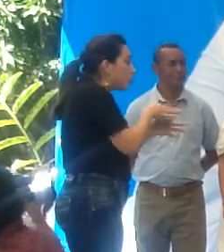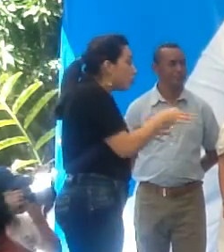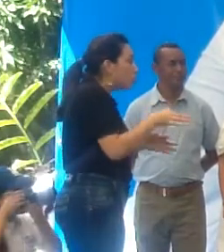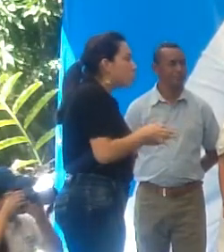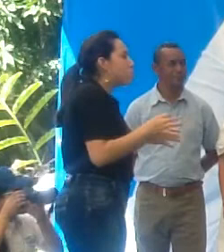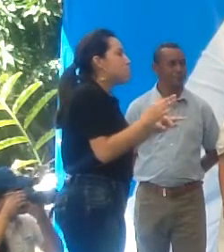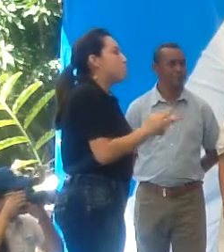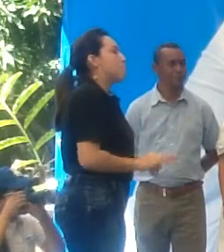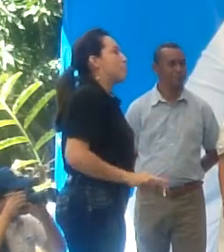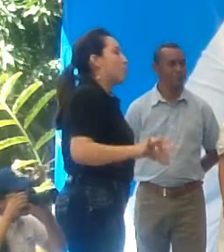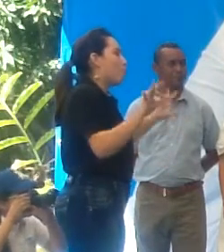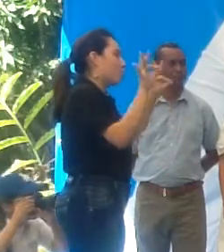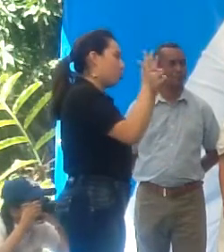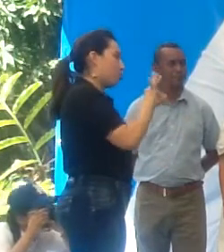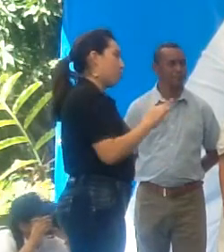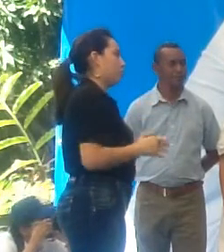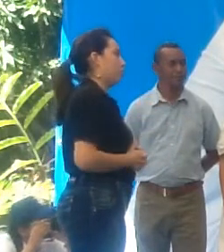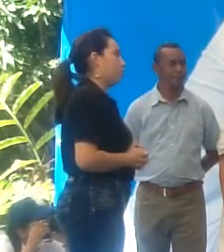es importante